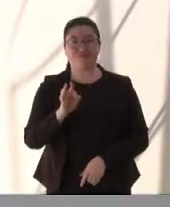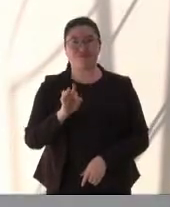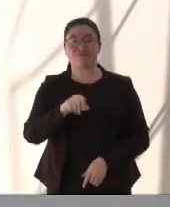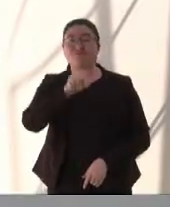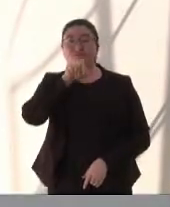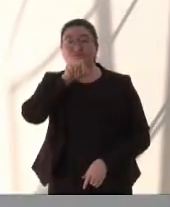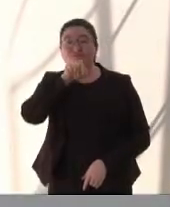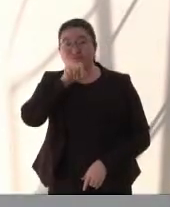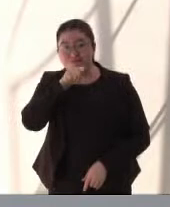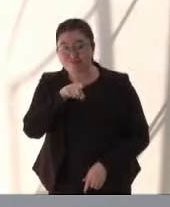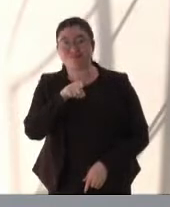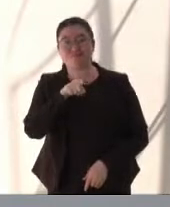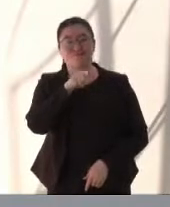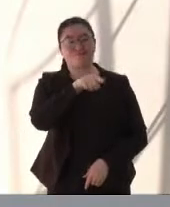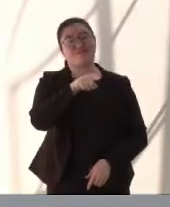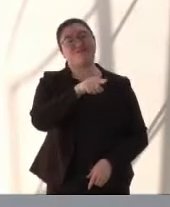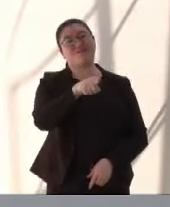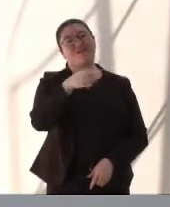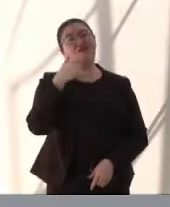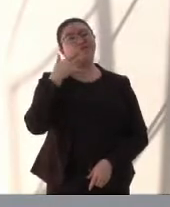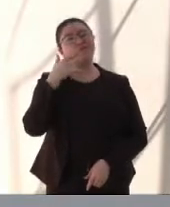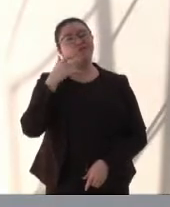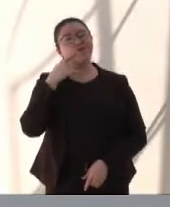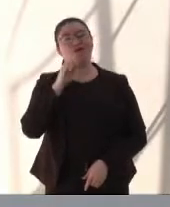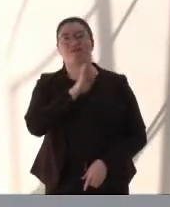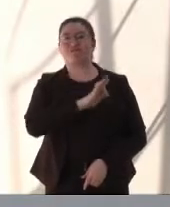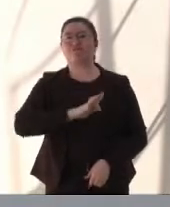Felicitar por este esfuerzo a la